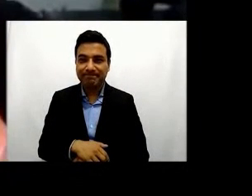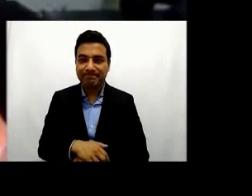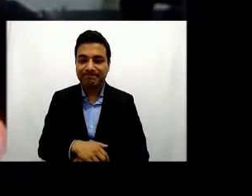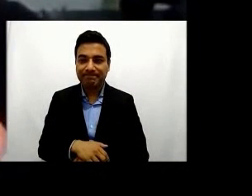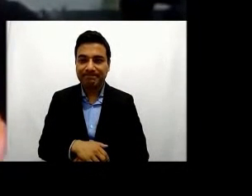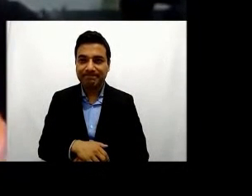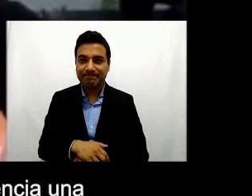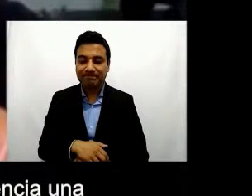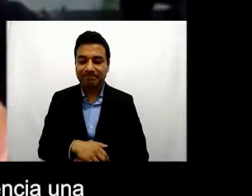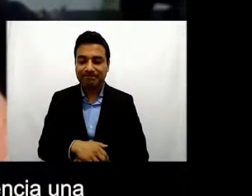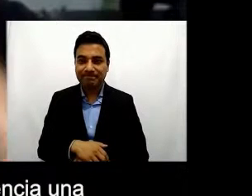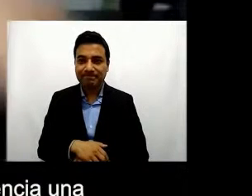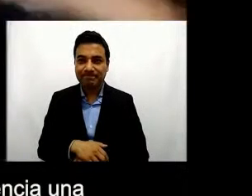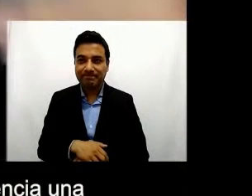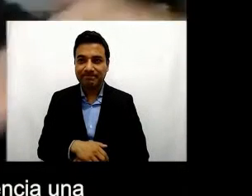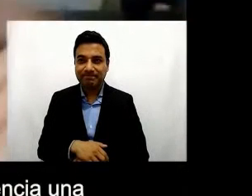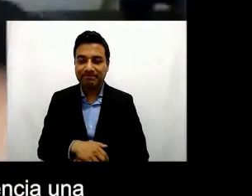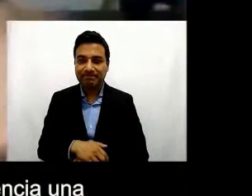regresar, ¿no?,